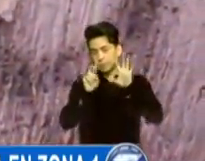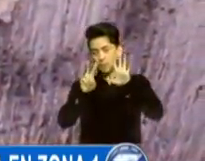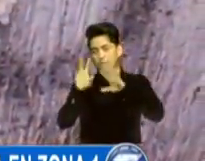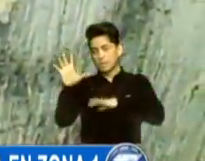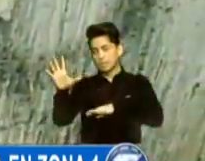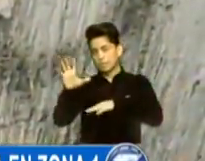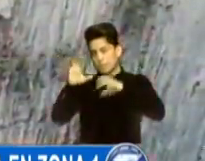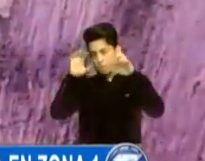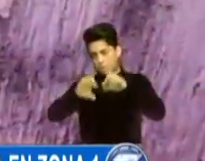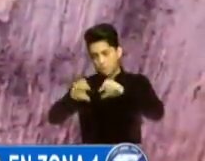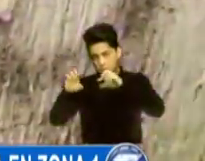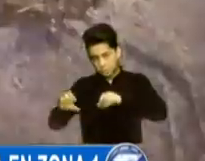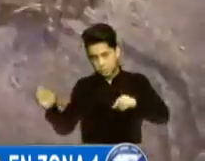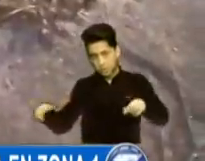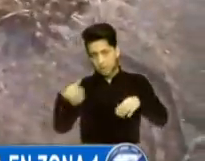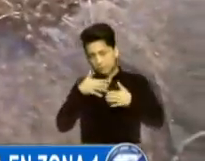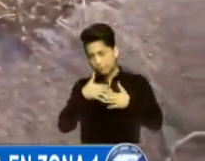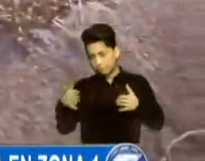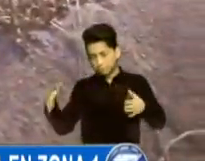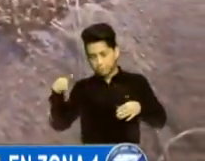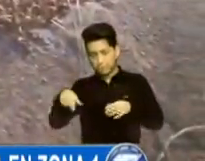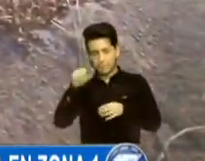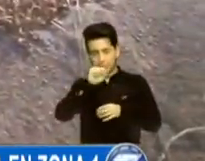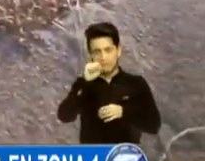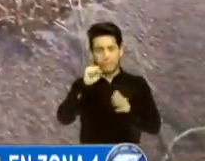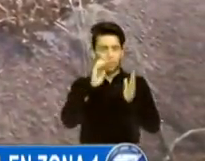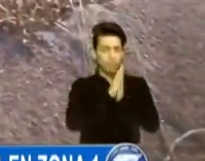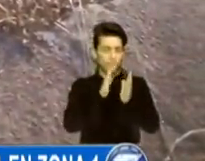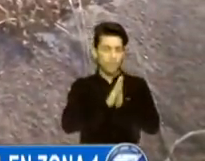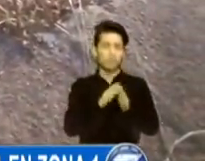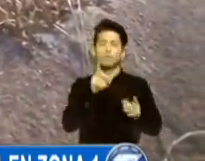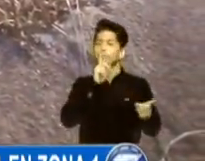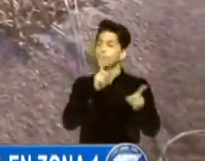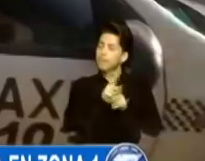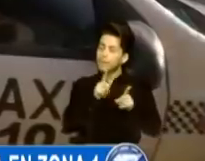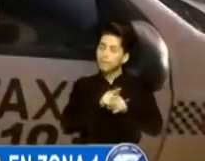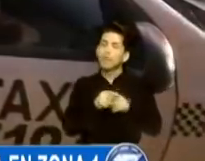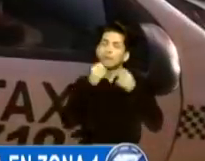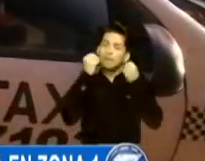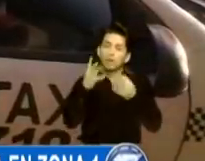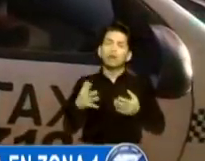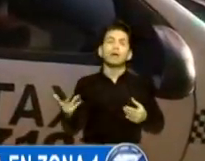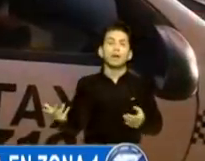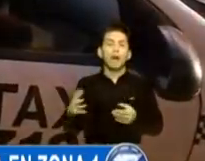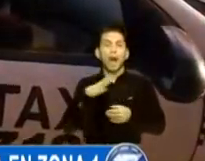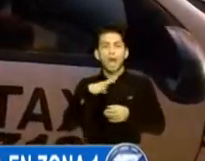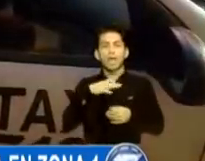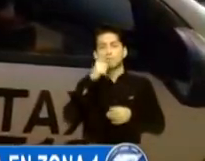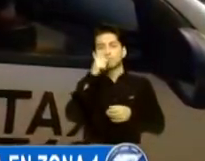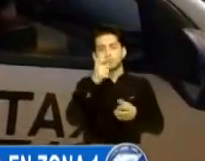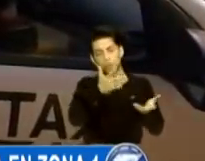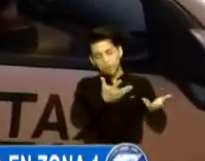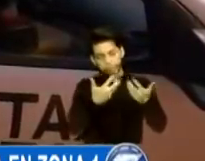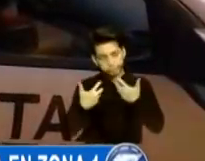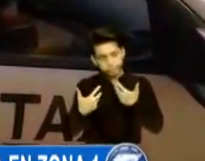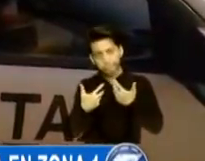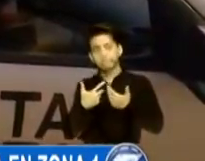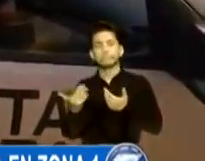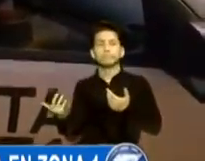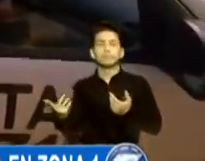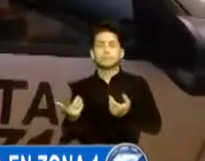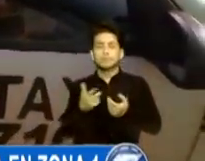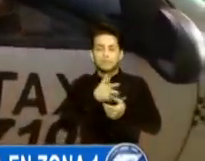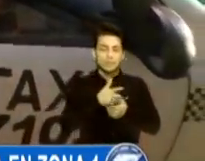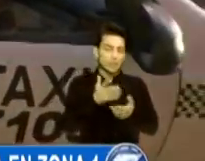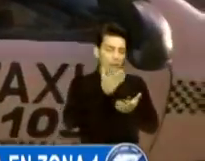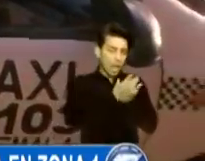personas durante este fin de semana. Cabe mencionar que también se logró incautar armas de fuego y se logra verificar este tipo de